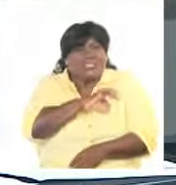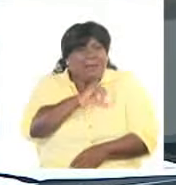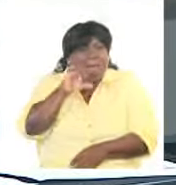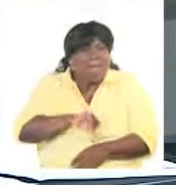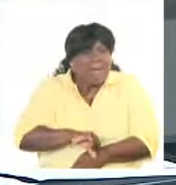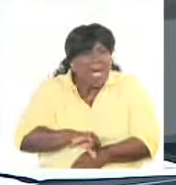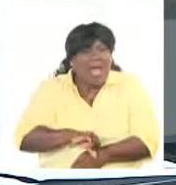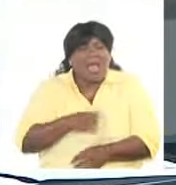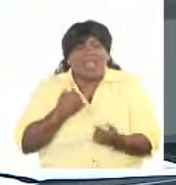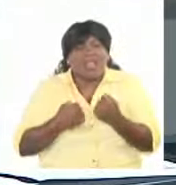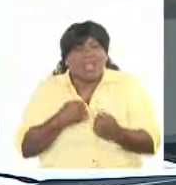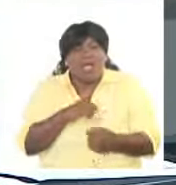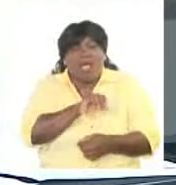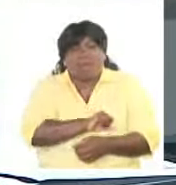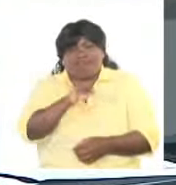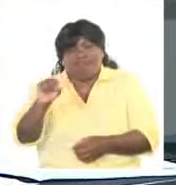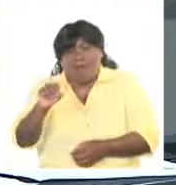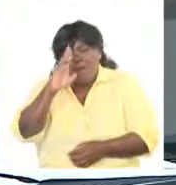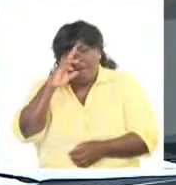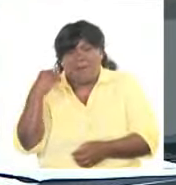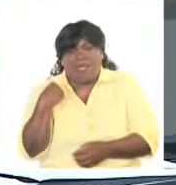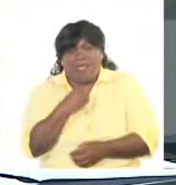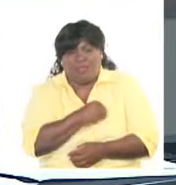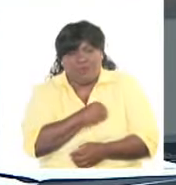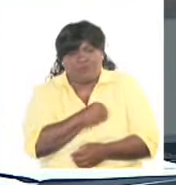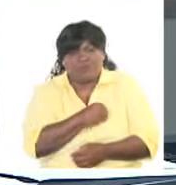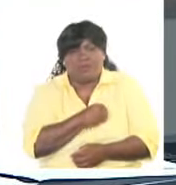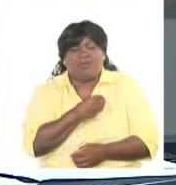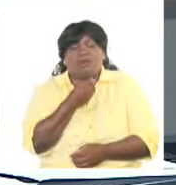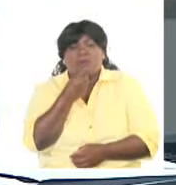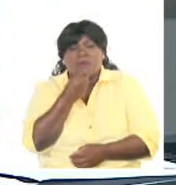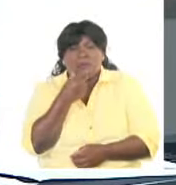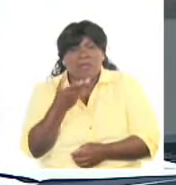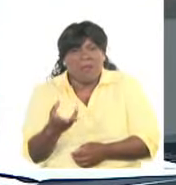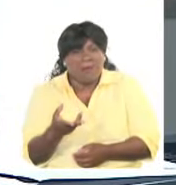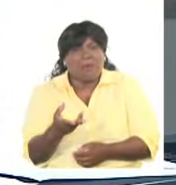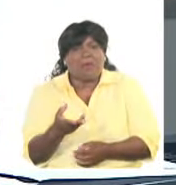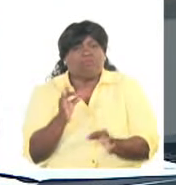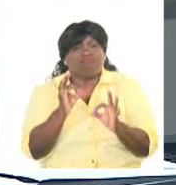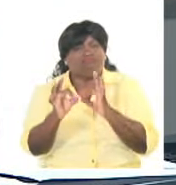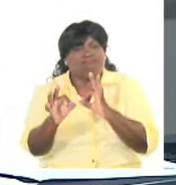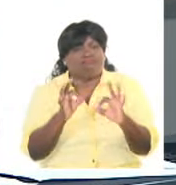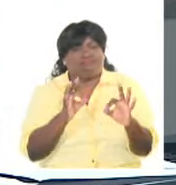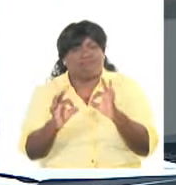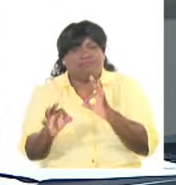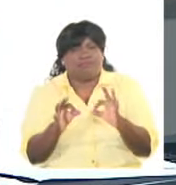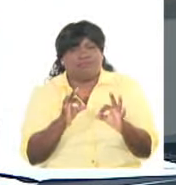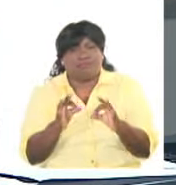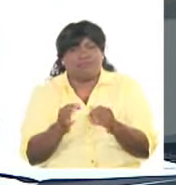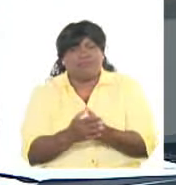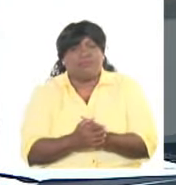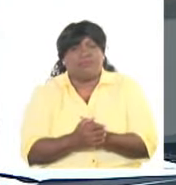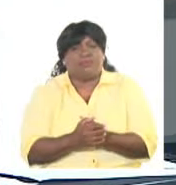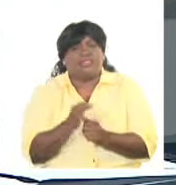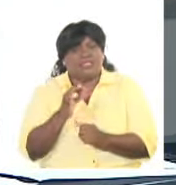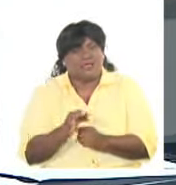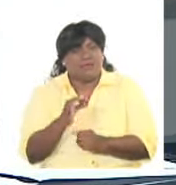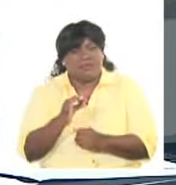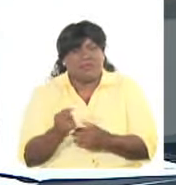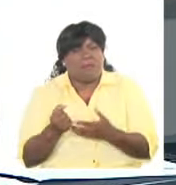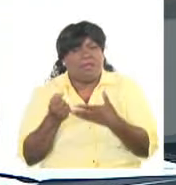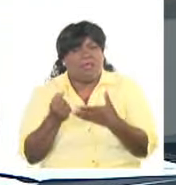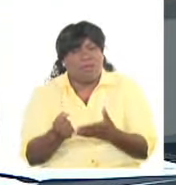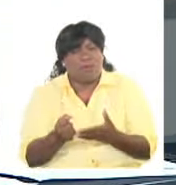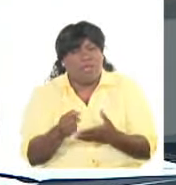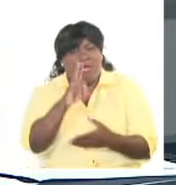Siempre insistimos, y creo que es poco lo que podamos hacer desde el punto de vista de asistir,